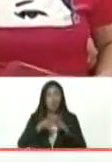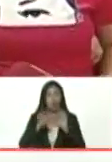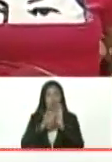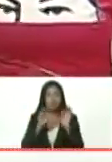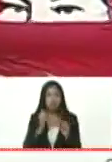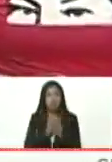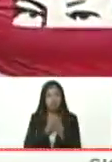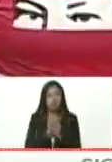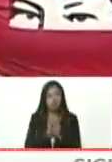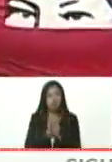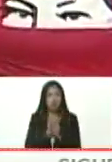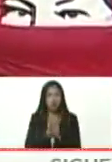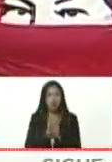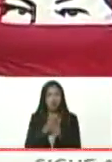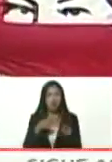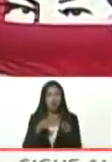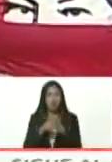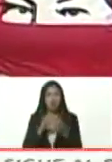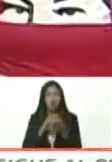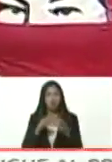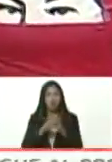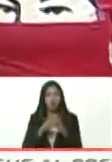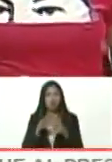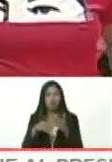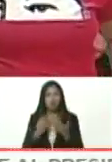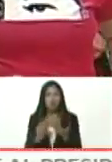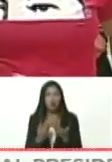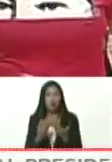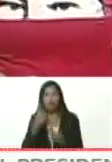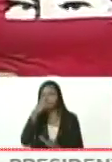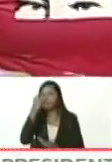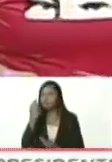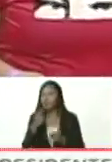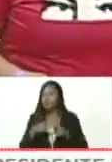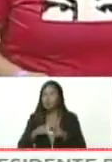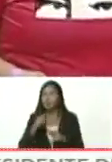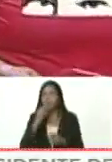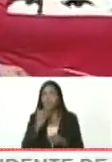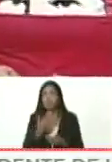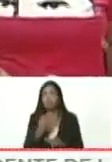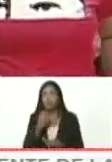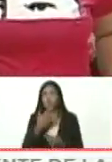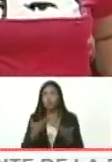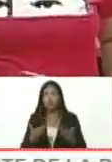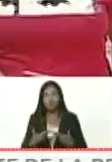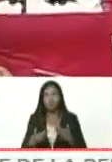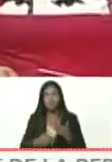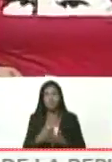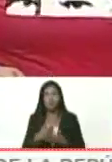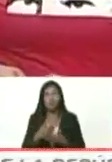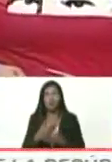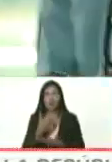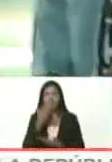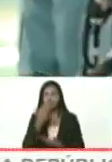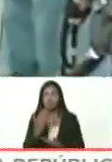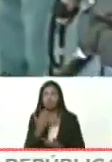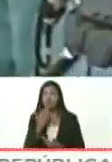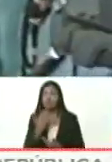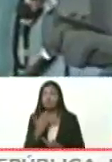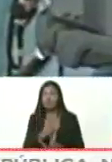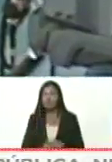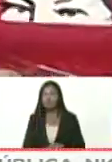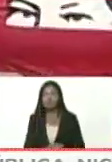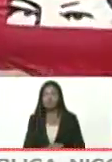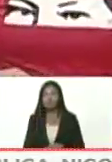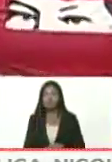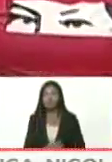trabajo del corredor Los Pasos de Ezequiel Zamora. Es una solicitud, yo sé que nos dijeron no hagan solicitud, pero es algo. ¿Cuál solicitud? No te lo entiendo. La